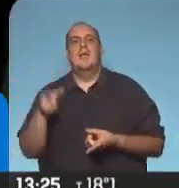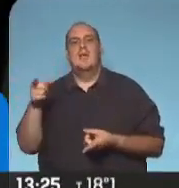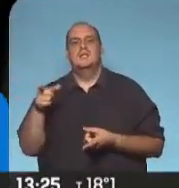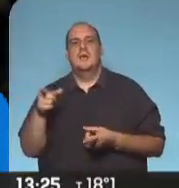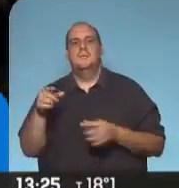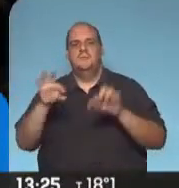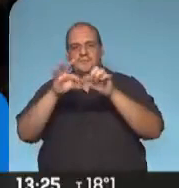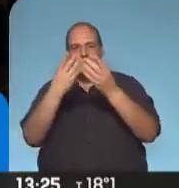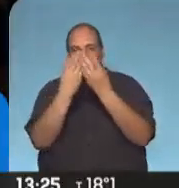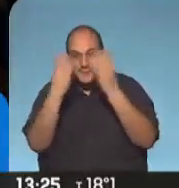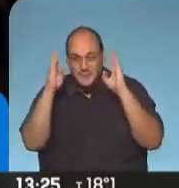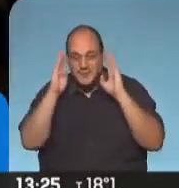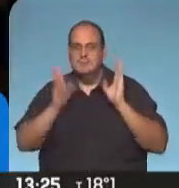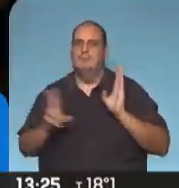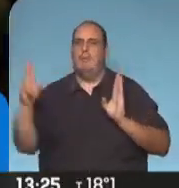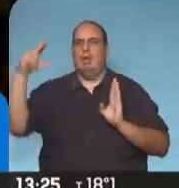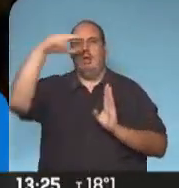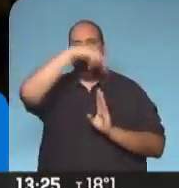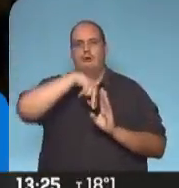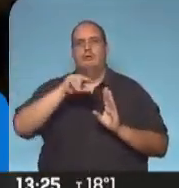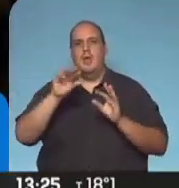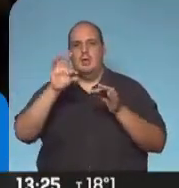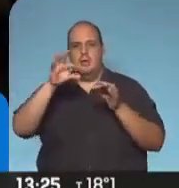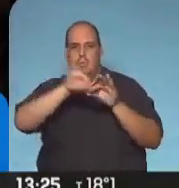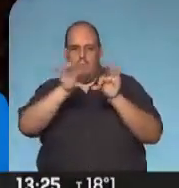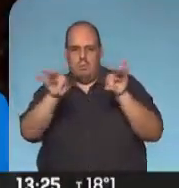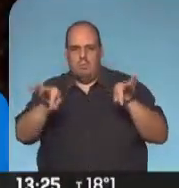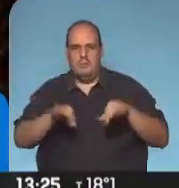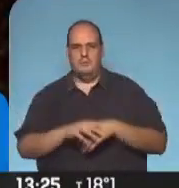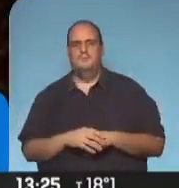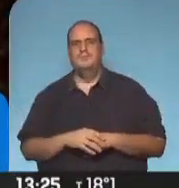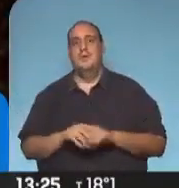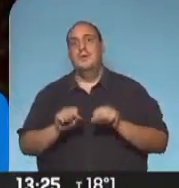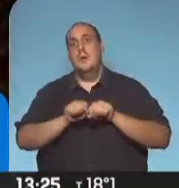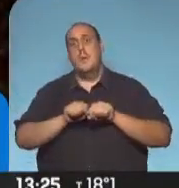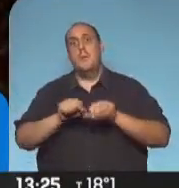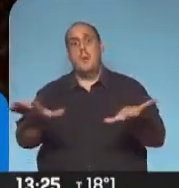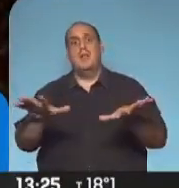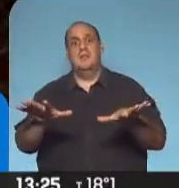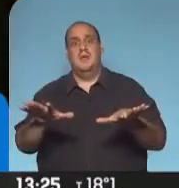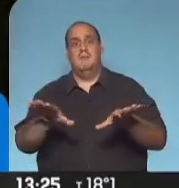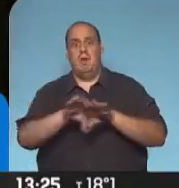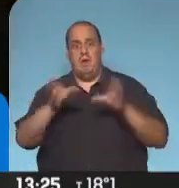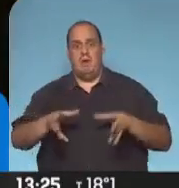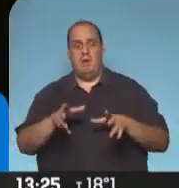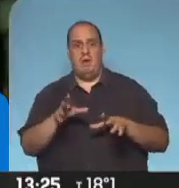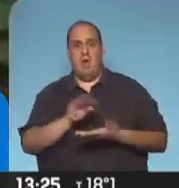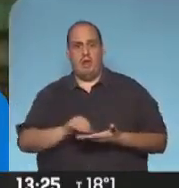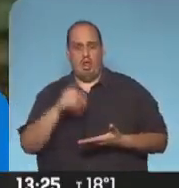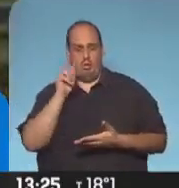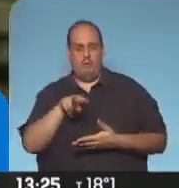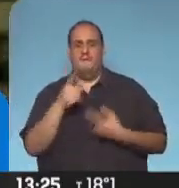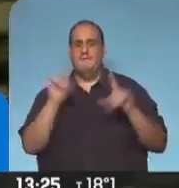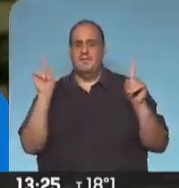recorta el acetato y lo ensambla la vincha. La pandemia se ve distinto desde el escritorio de Joaquín. No